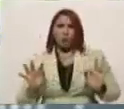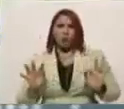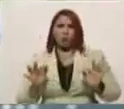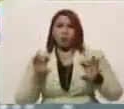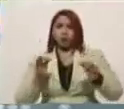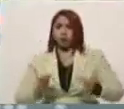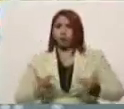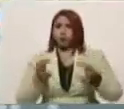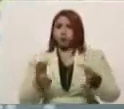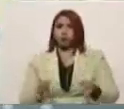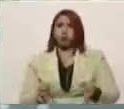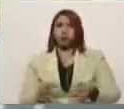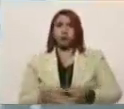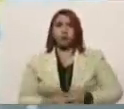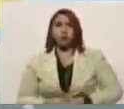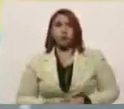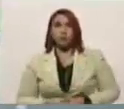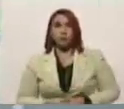consuetudinaria.